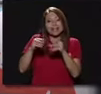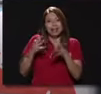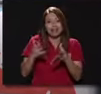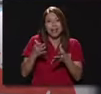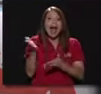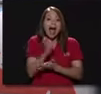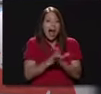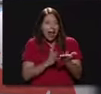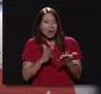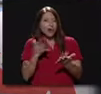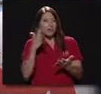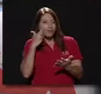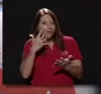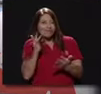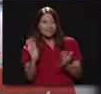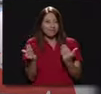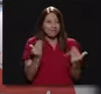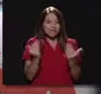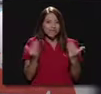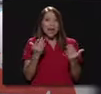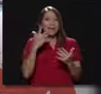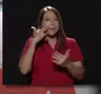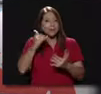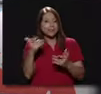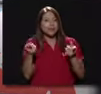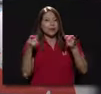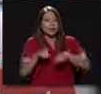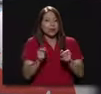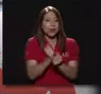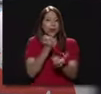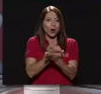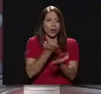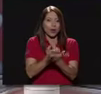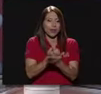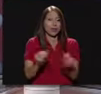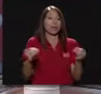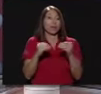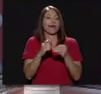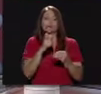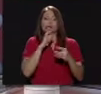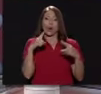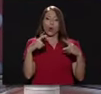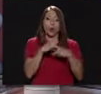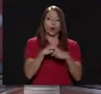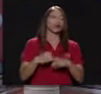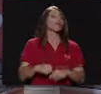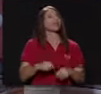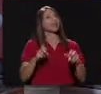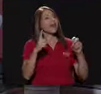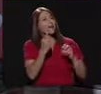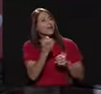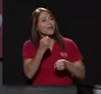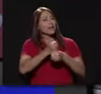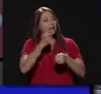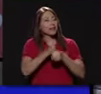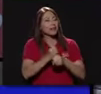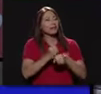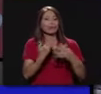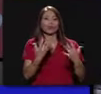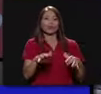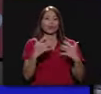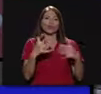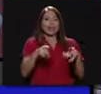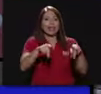economía, desde luego, ¿verdad? Con una complejidad aún mayor. Uh-huh. El tema del desempleo es una de las principales preocupaciones de la